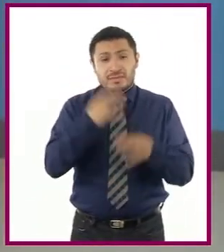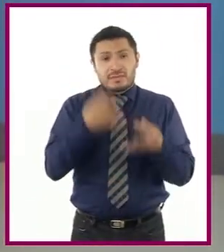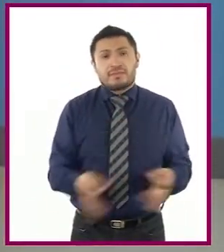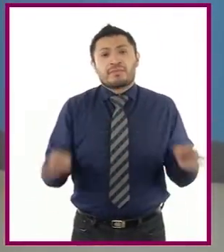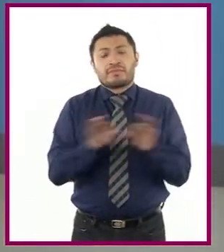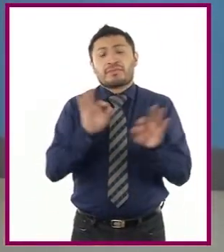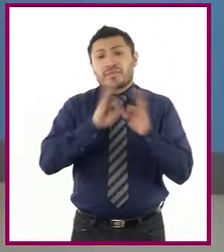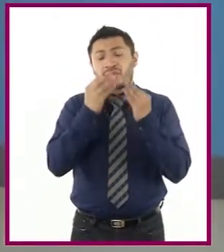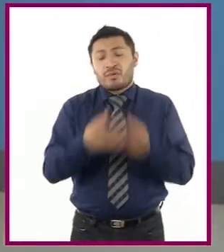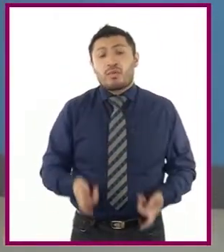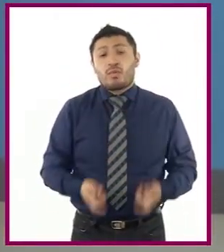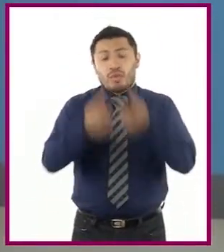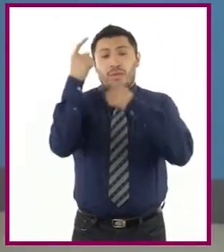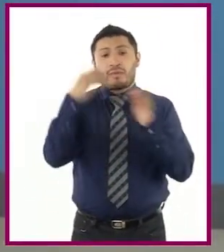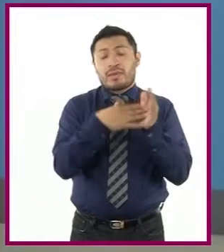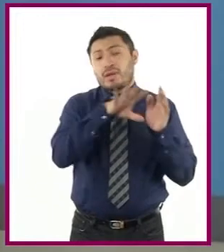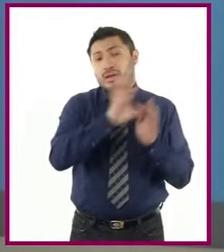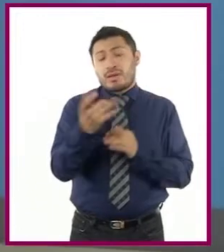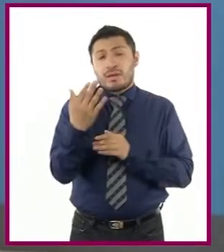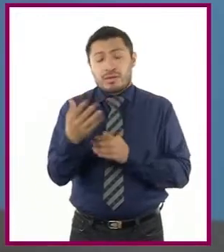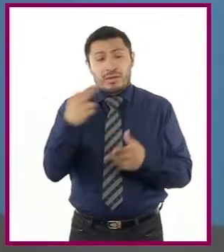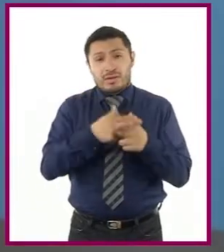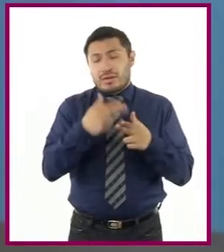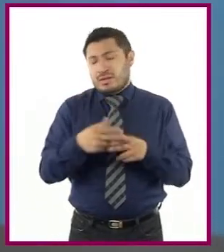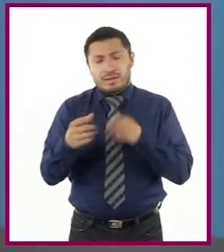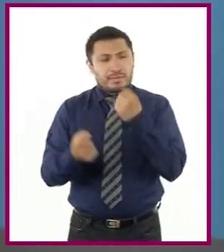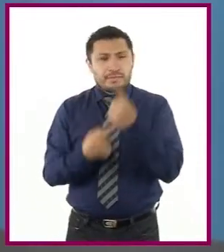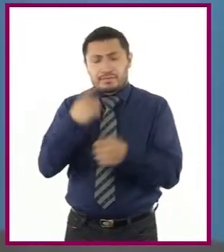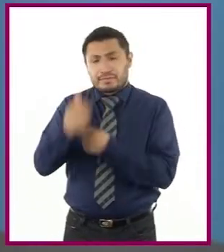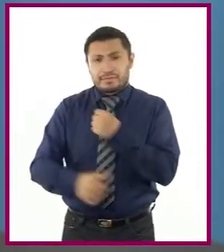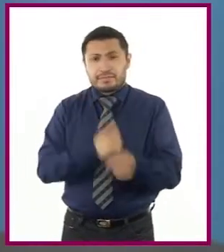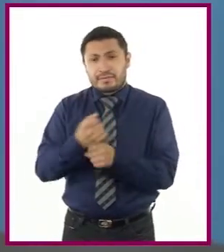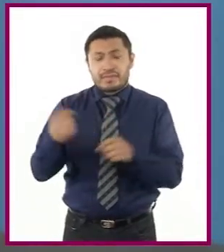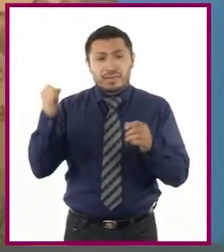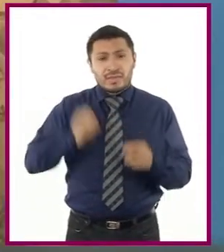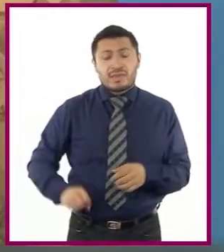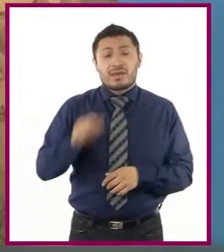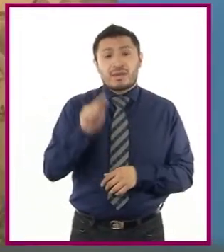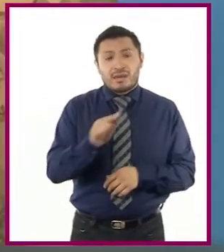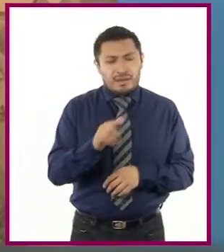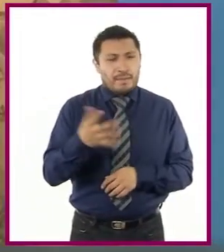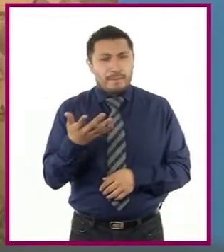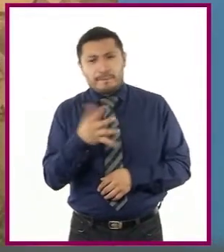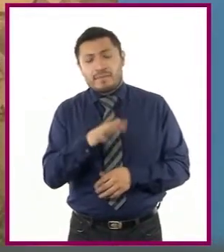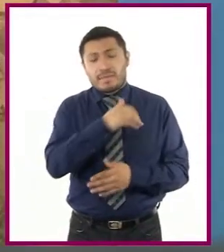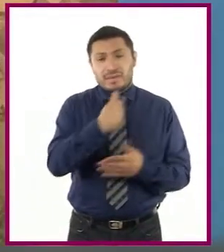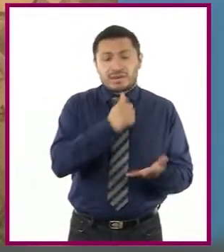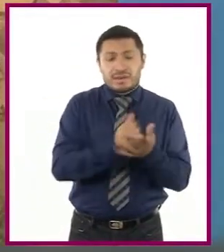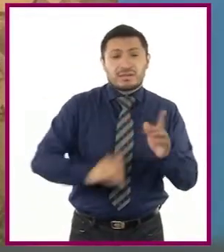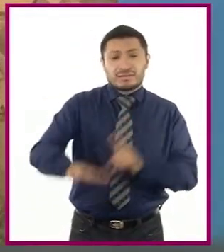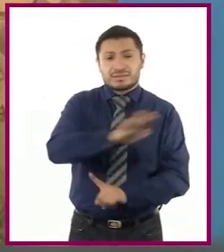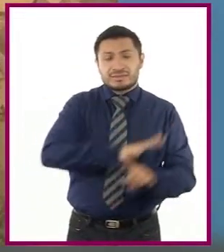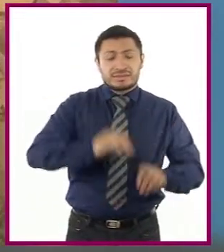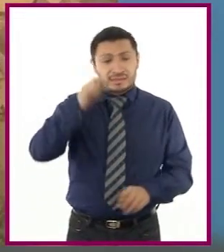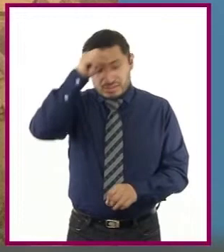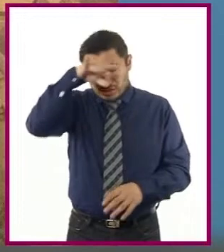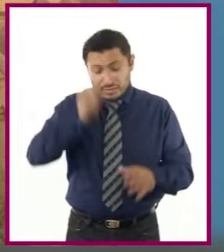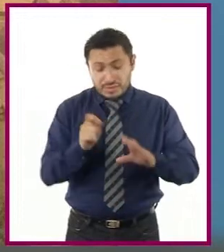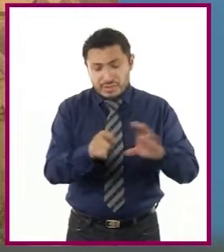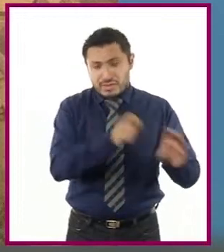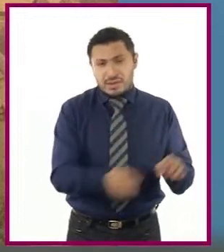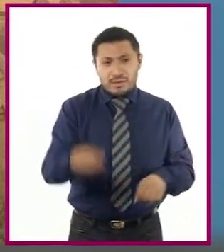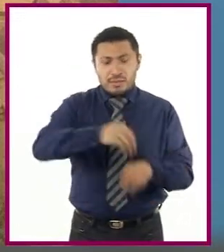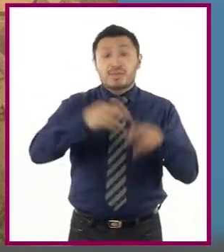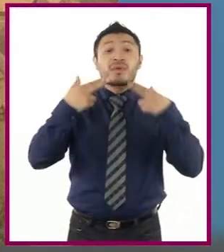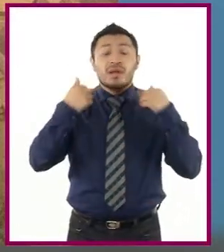desde 1550 y hasta las primeras décadas del siglo XVII. Alrededor de las ciudades mineras se establecieron haciendas